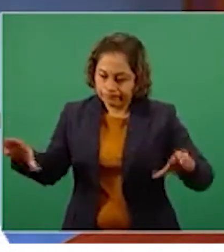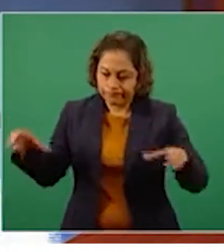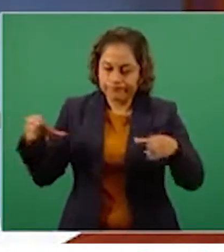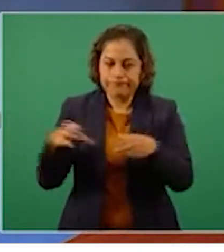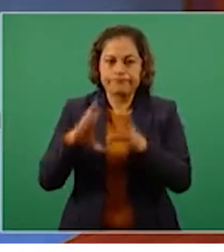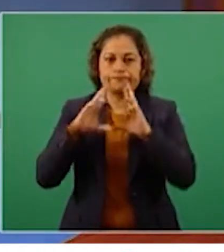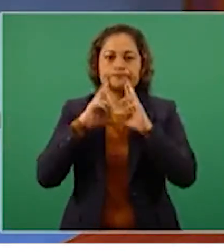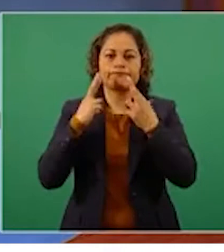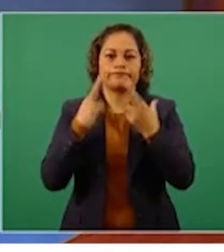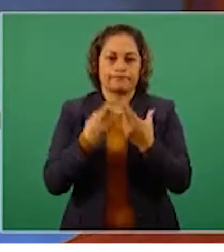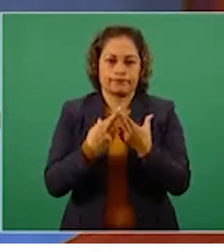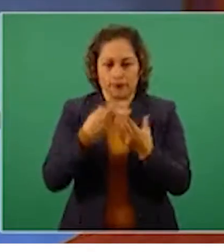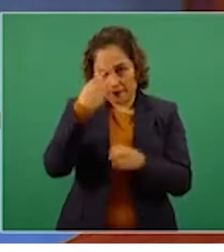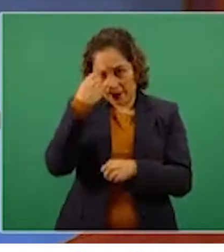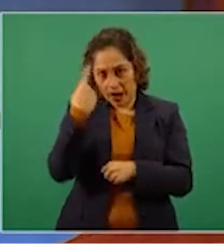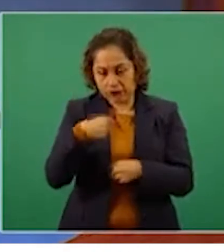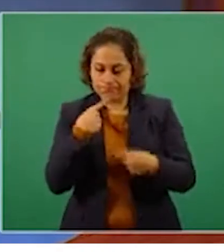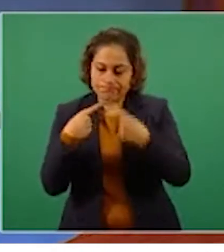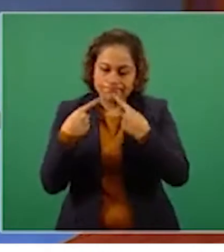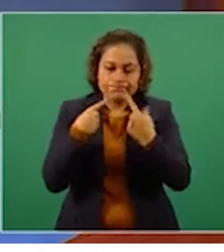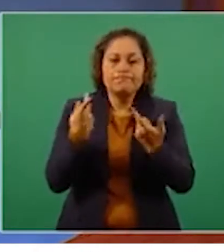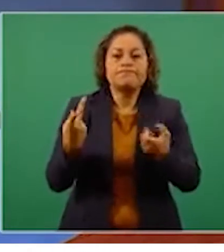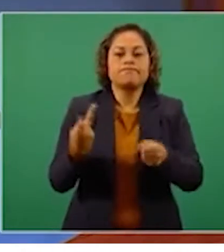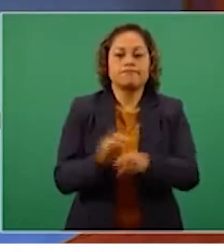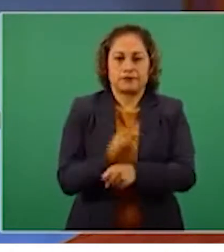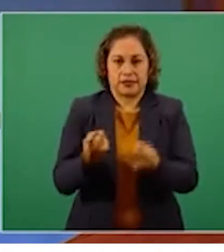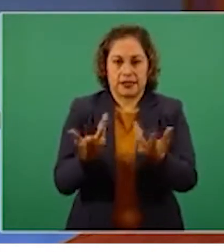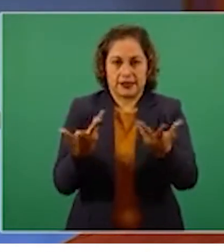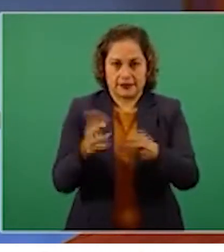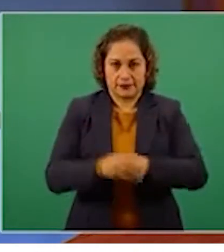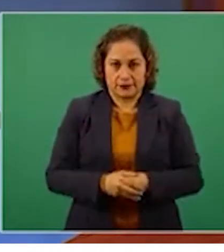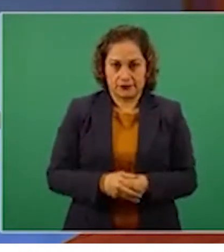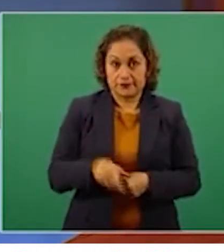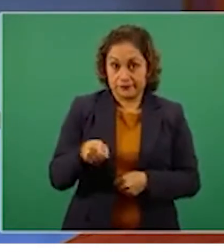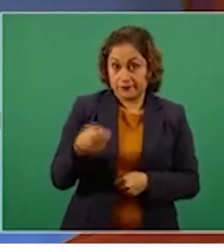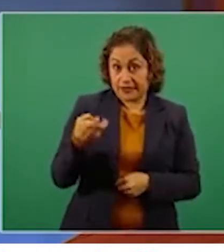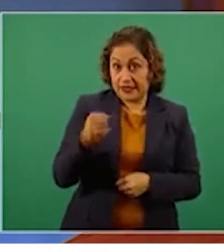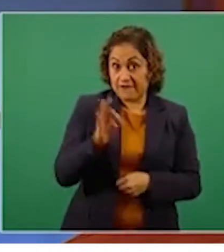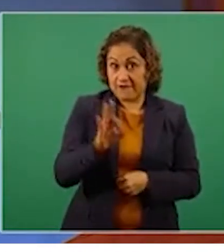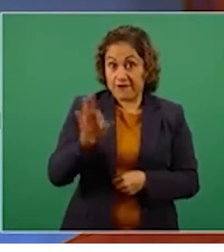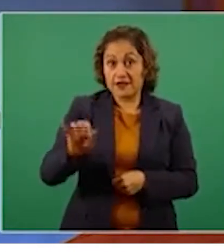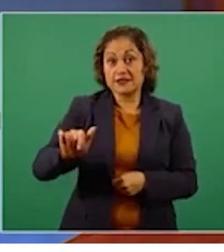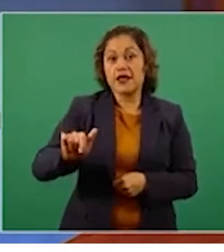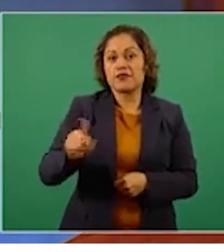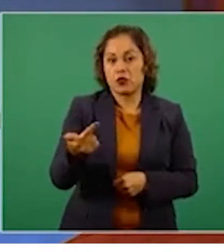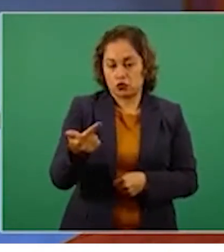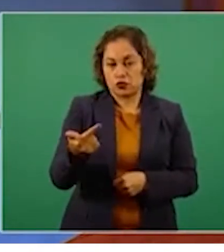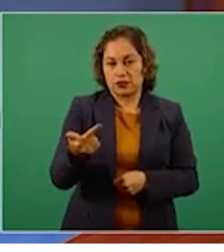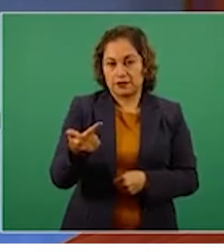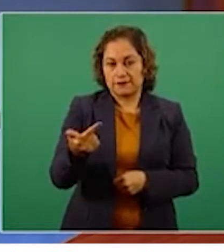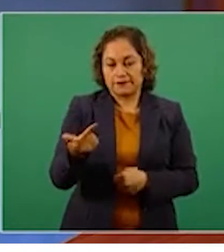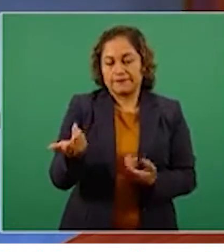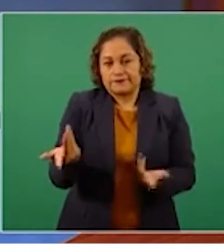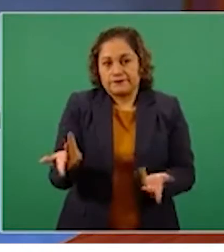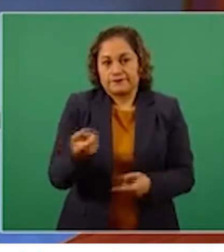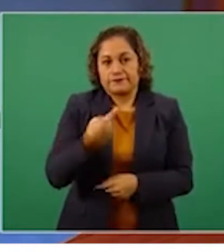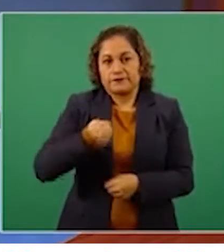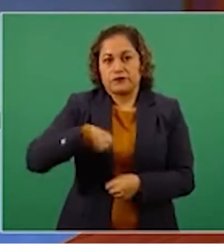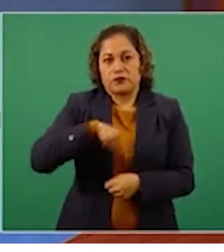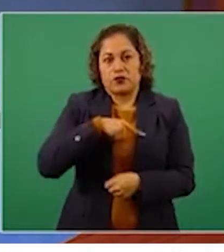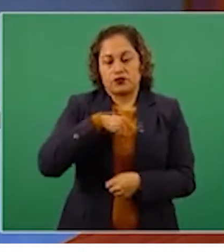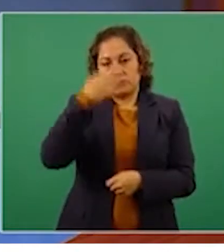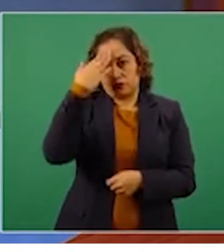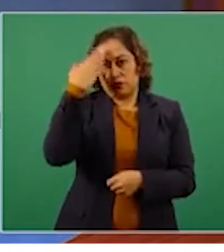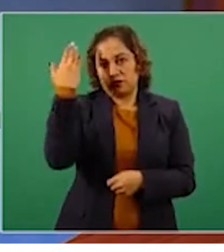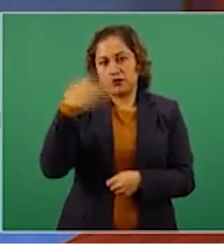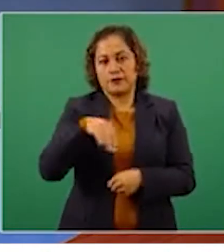El mismo día 12, atendiendo a las responsabilidades que tiene el Centro